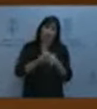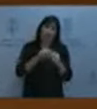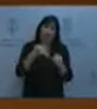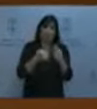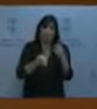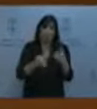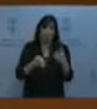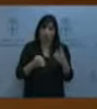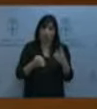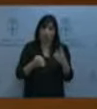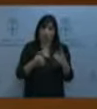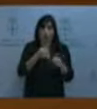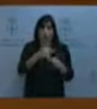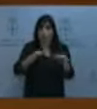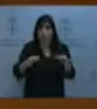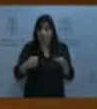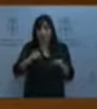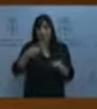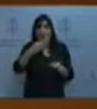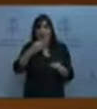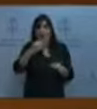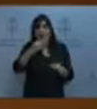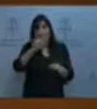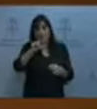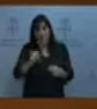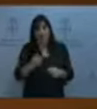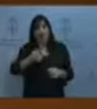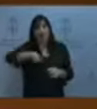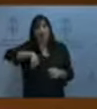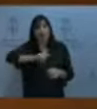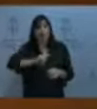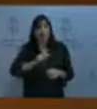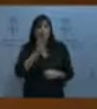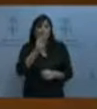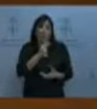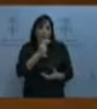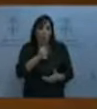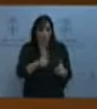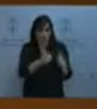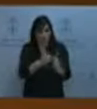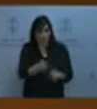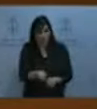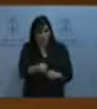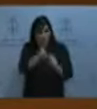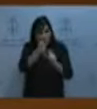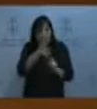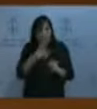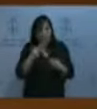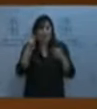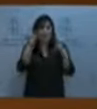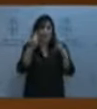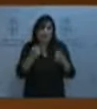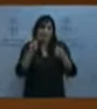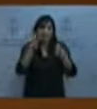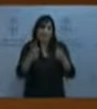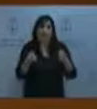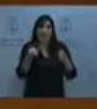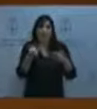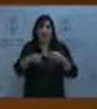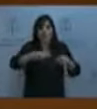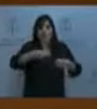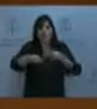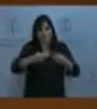Y obtuvimos el compromiso del secretario de Pesca de flexibilizar el intercambio de cuotas, de revisar a medio plazo el reparto en el Cantábrico